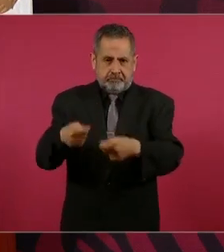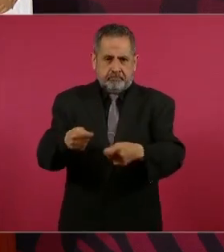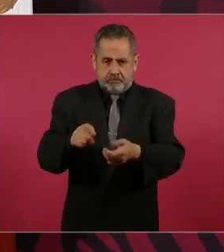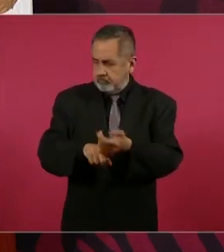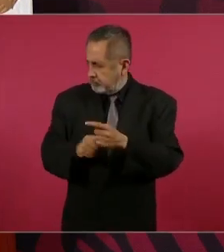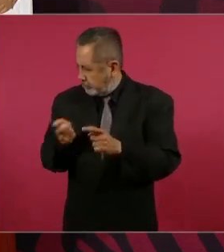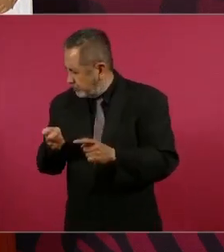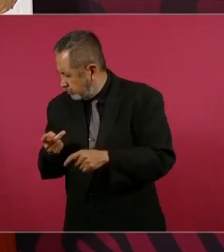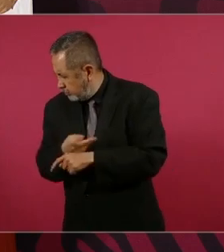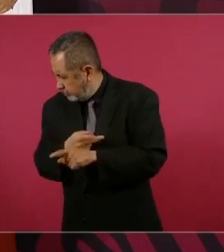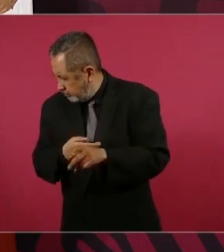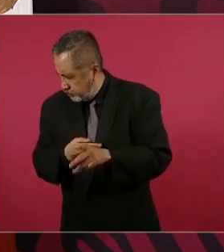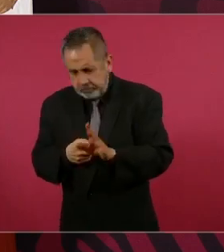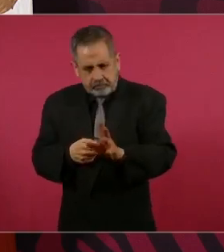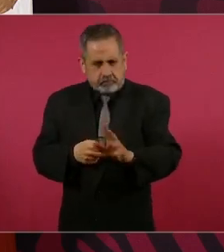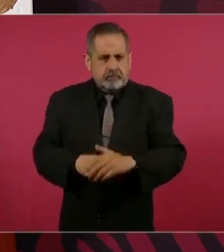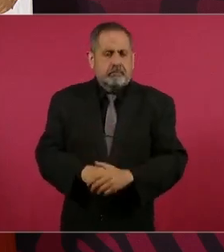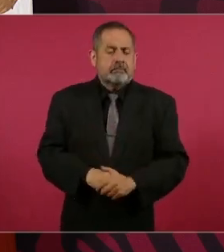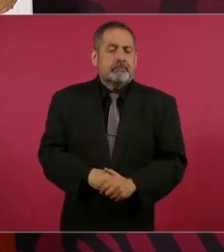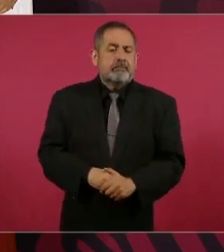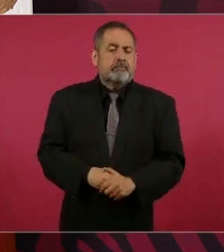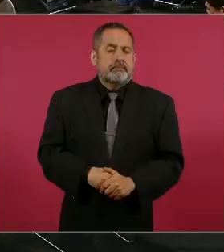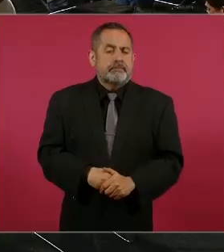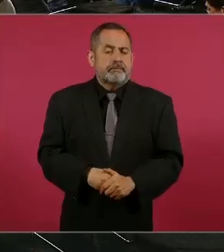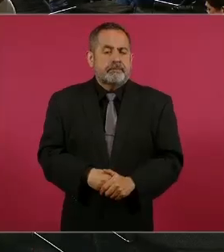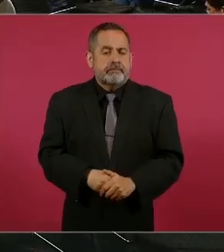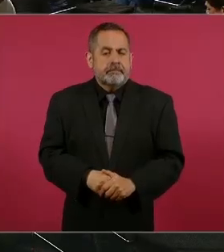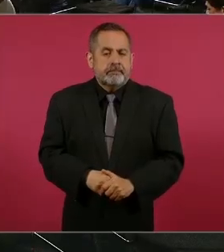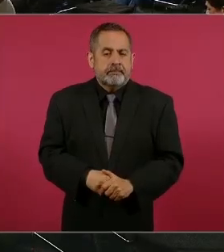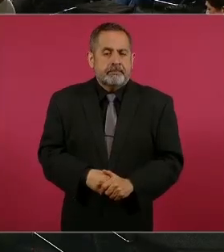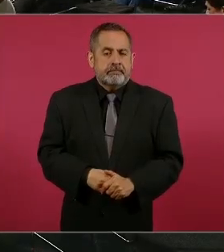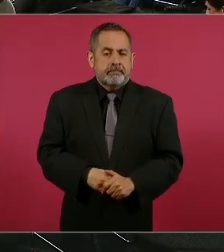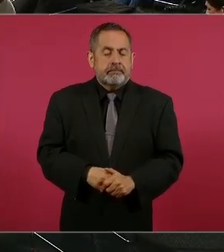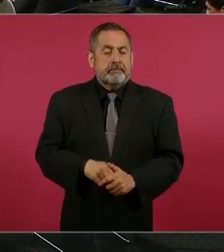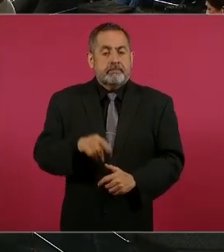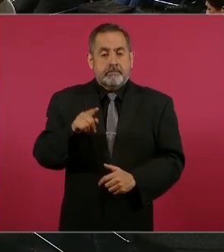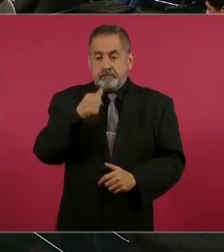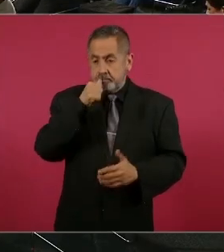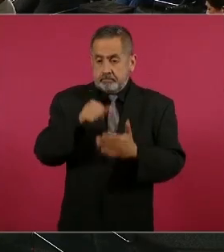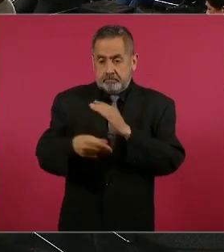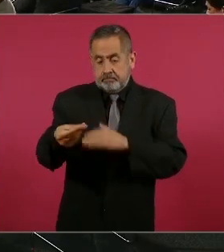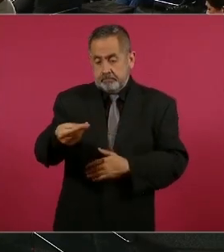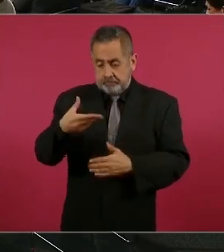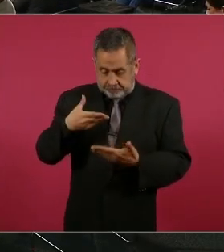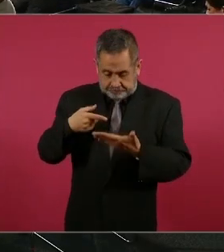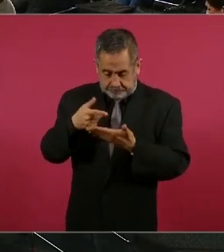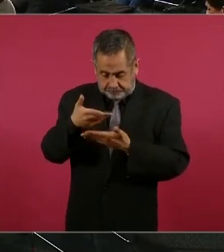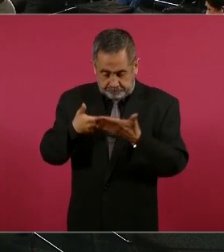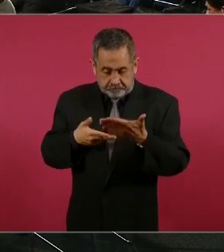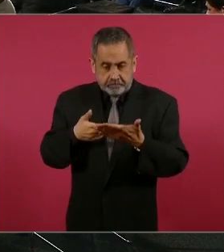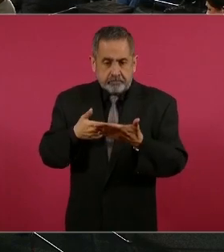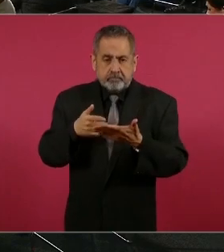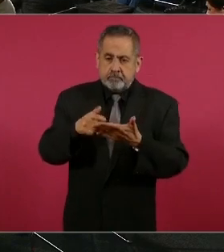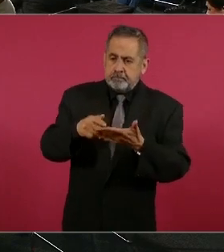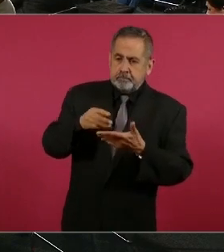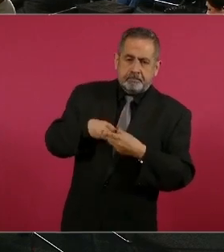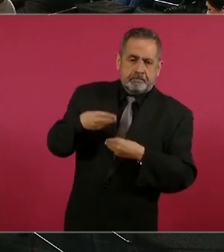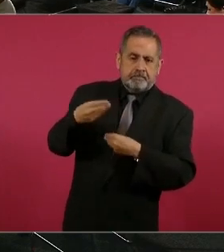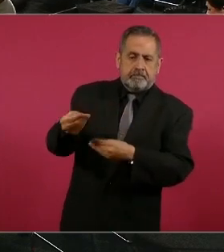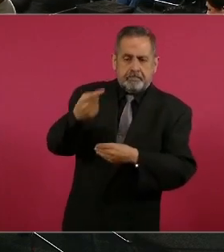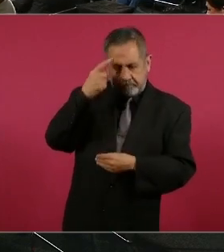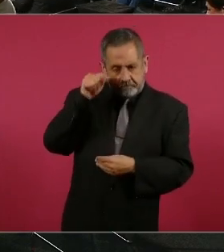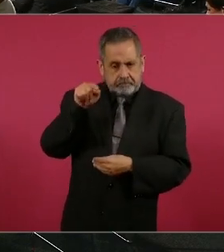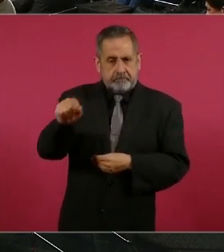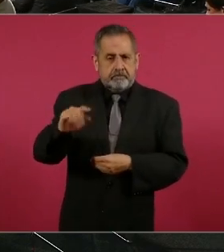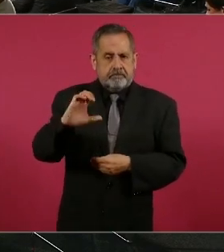Así es, ¿verdad? Así es, tampoco. Entonces, me mandan a mí la carta, yo envío la carta a Derechos Humanos.